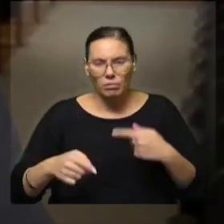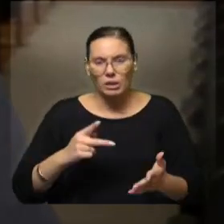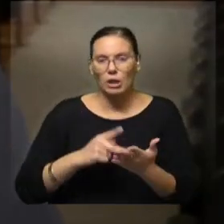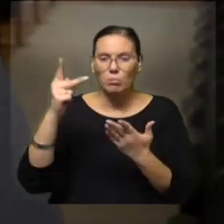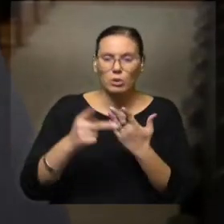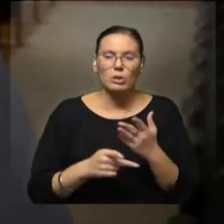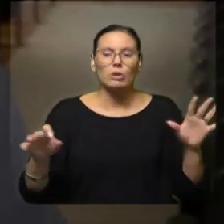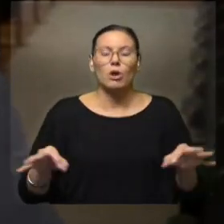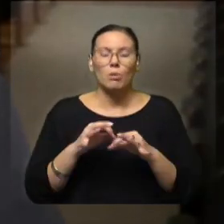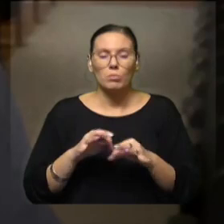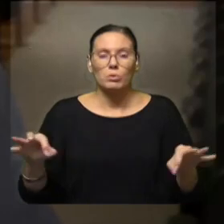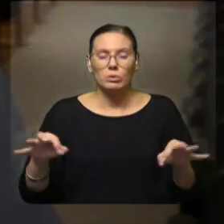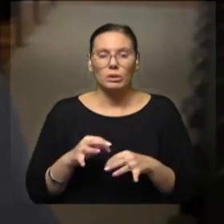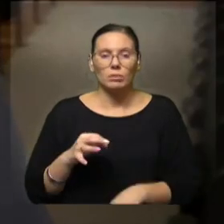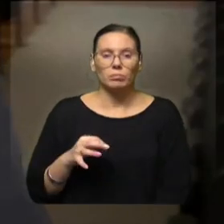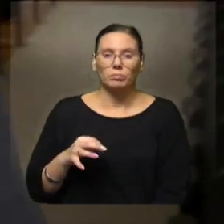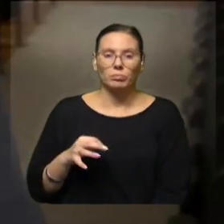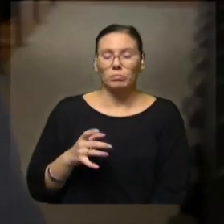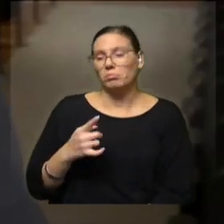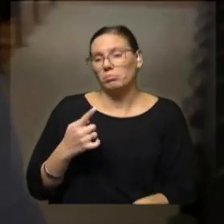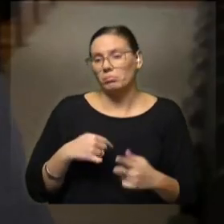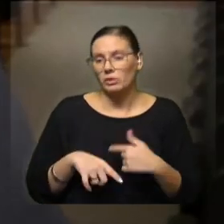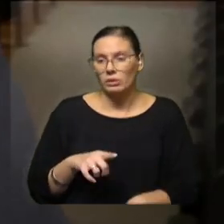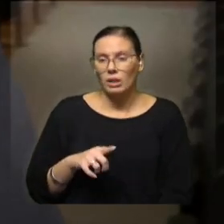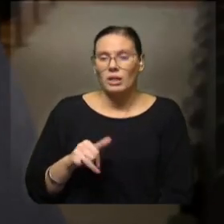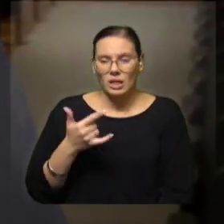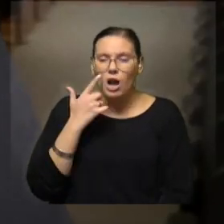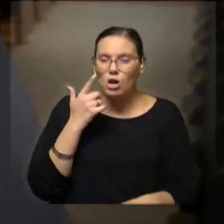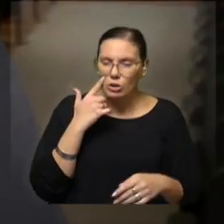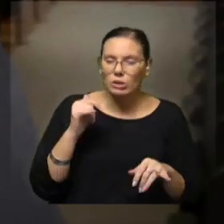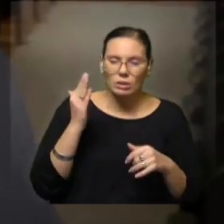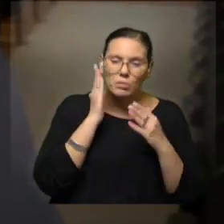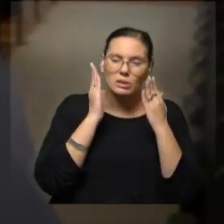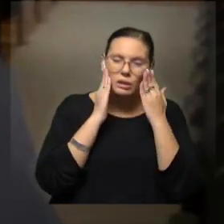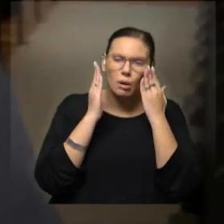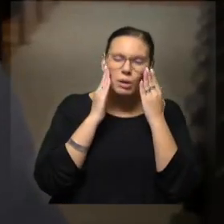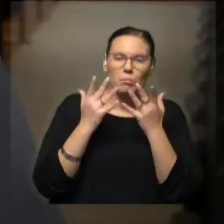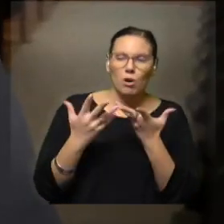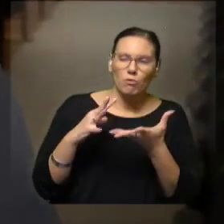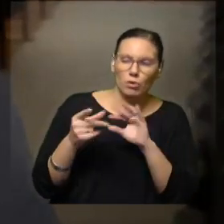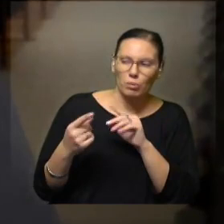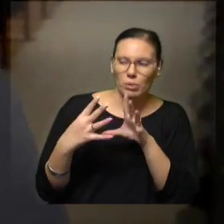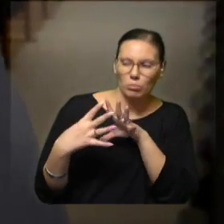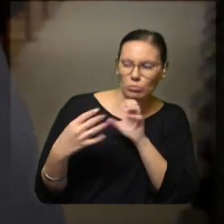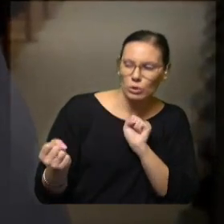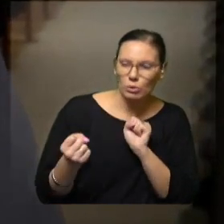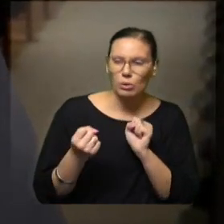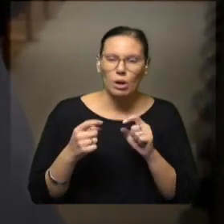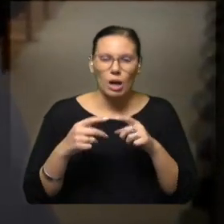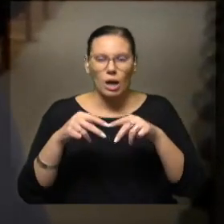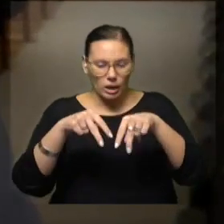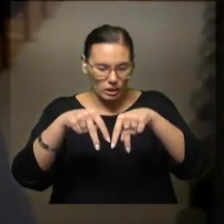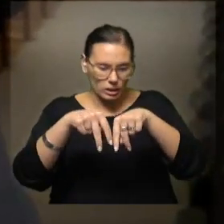de música, entonces, nada, ya nos conocemos, ya sabemos la complicidad que generamos arriba,